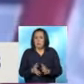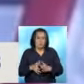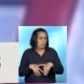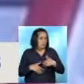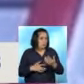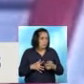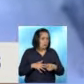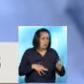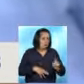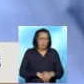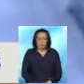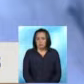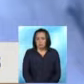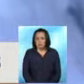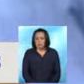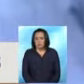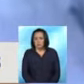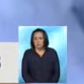escape.